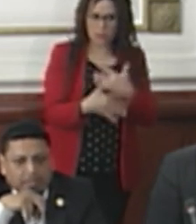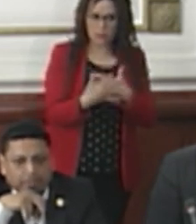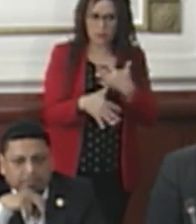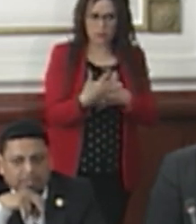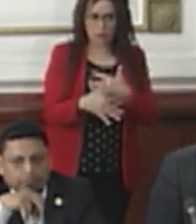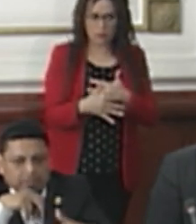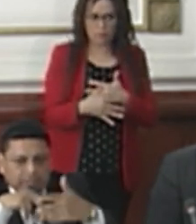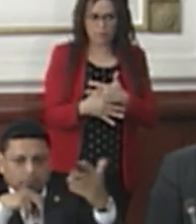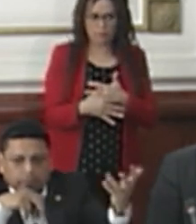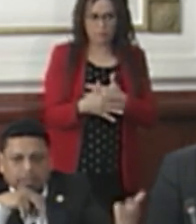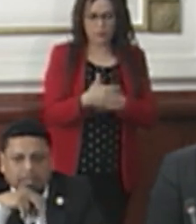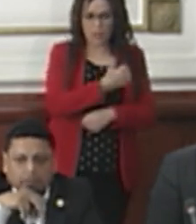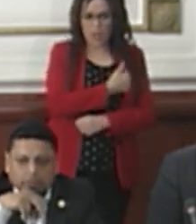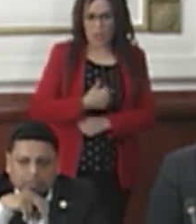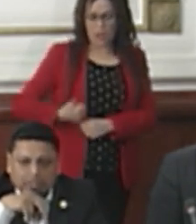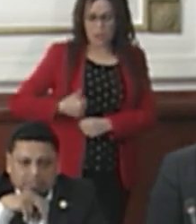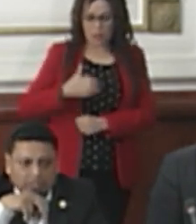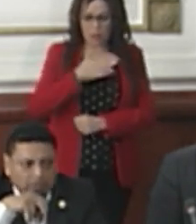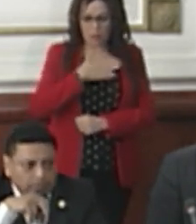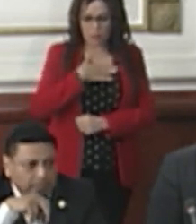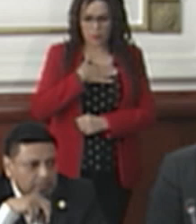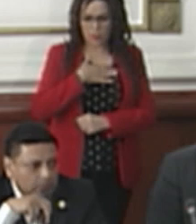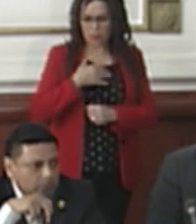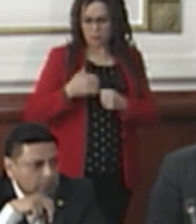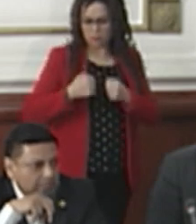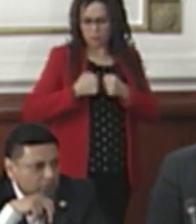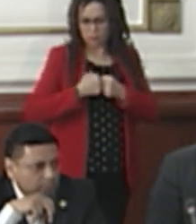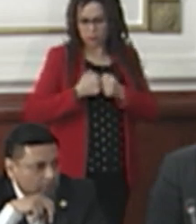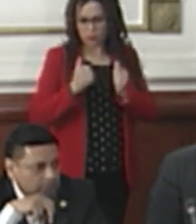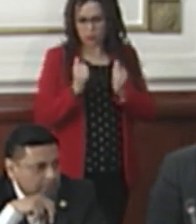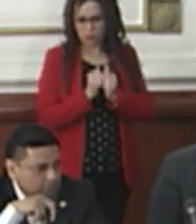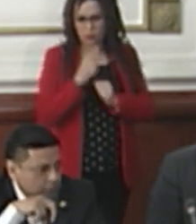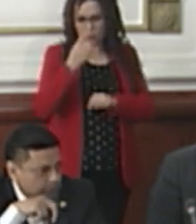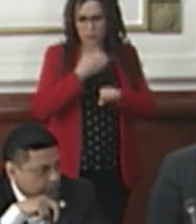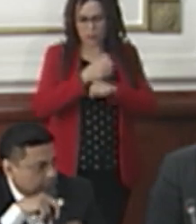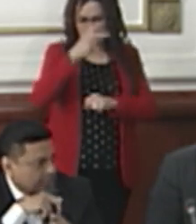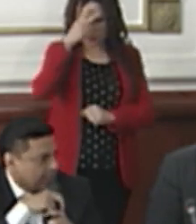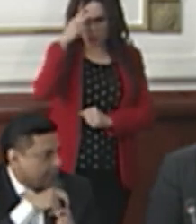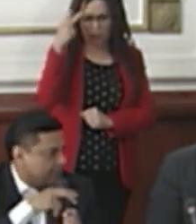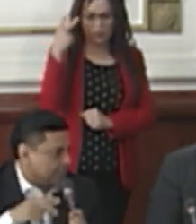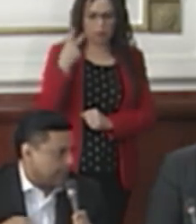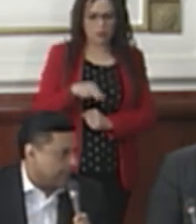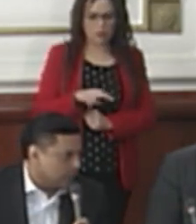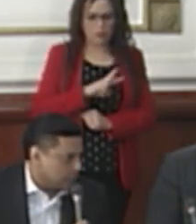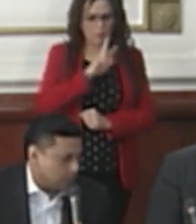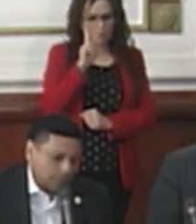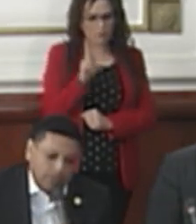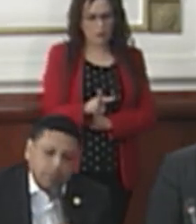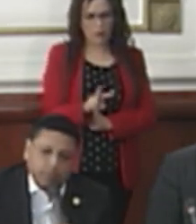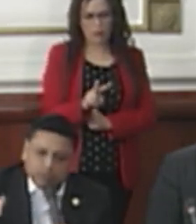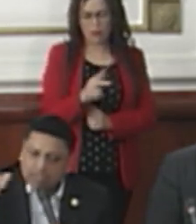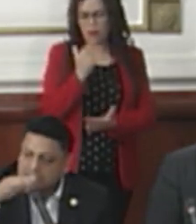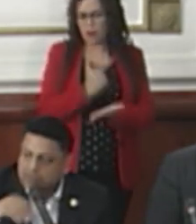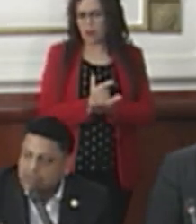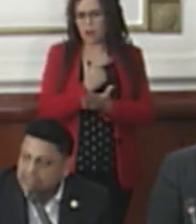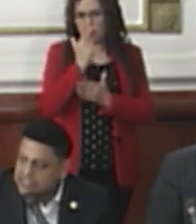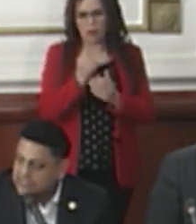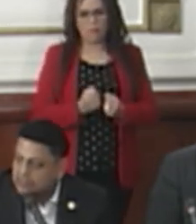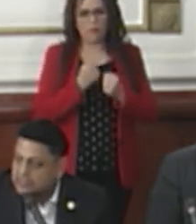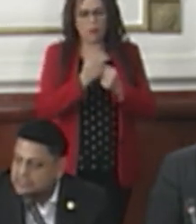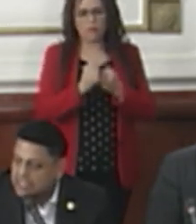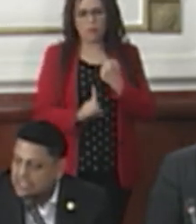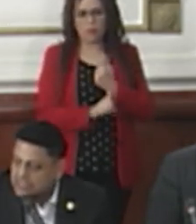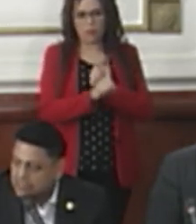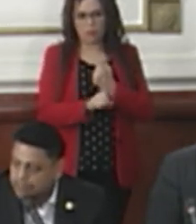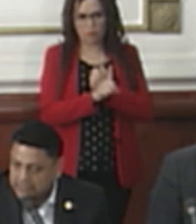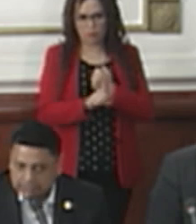alcaldía prácticamente converja con el Estado de México, y los problemas pues son verdaderamente severos por toda la zona oriente, donde